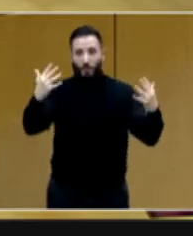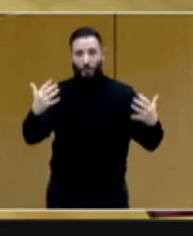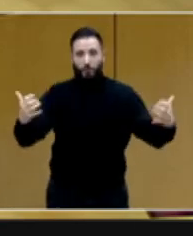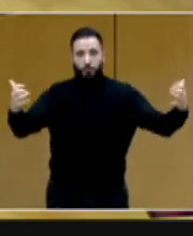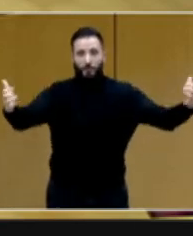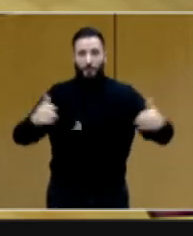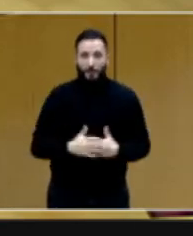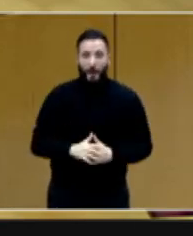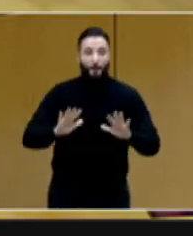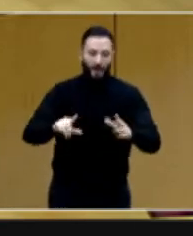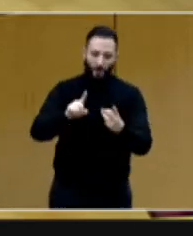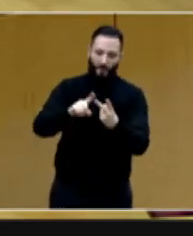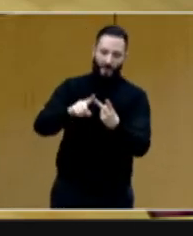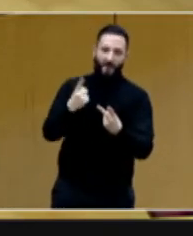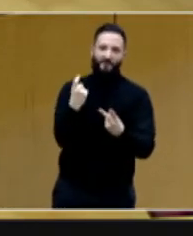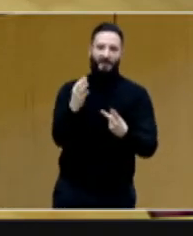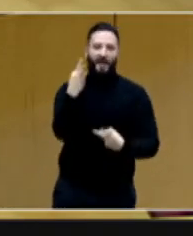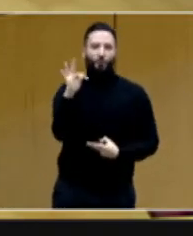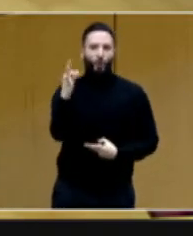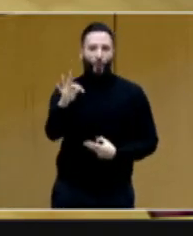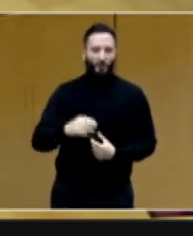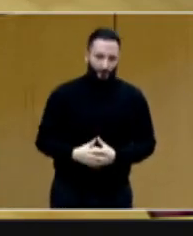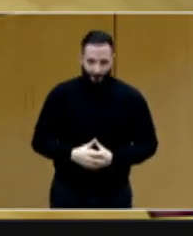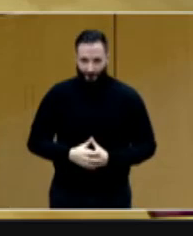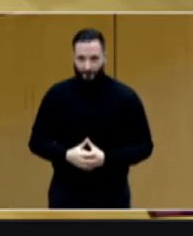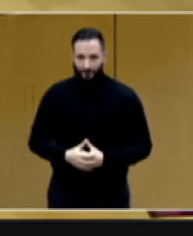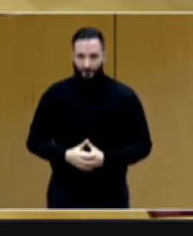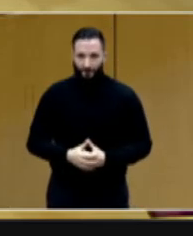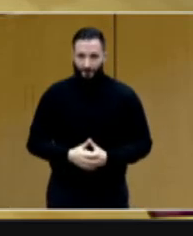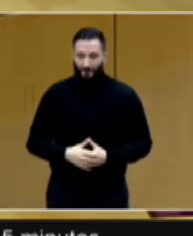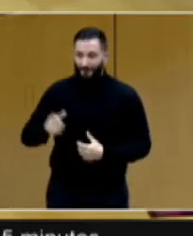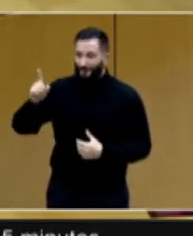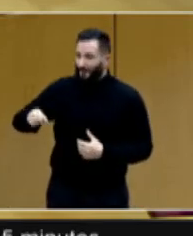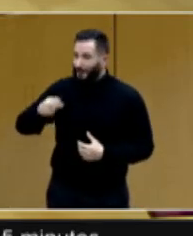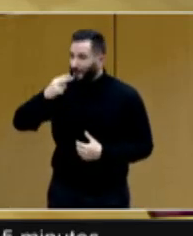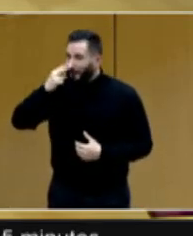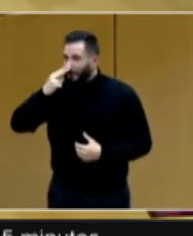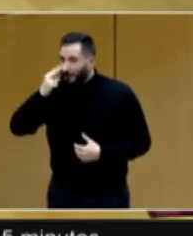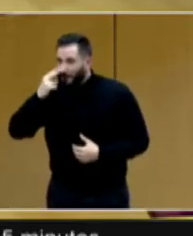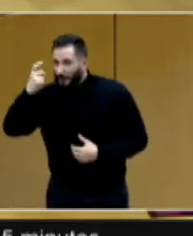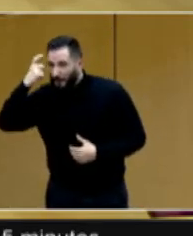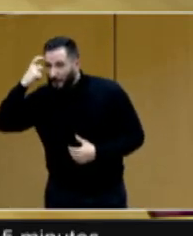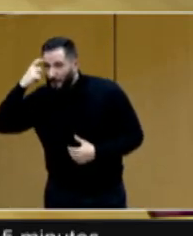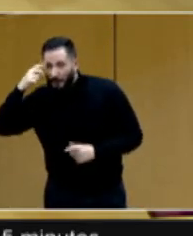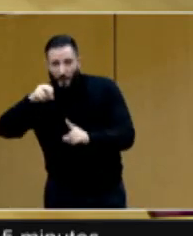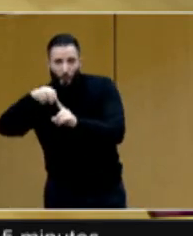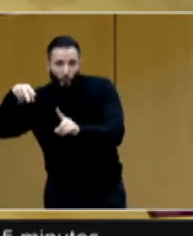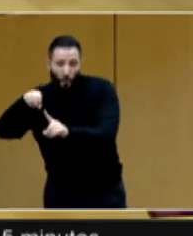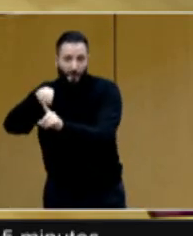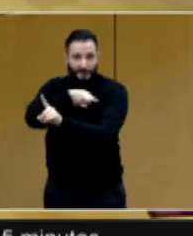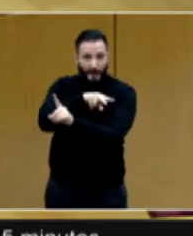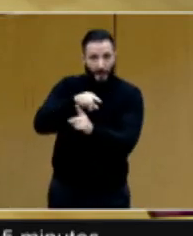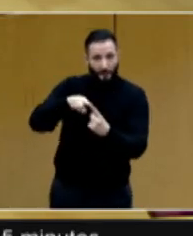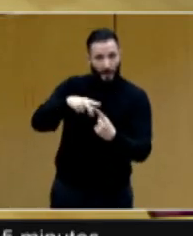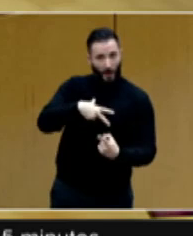todo a torcuato que no te voy a castigar porque y también me interesaba desde tu punto doble punto de vista como abogado y